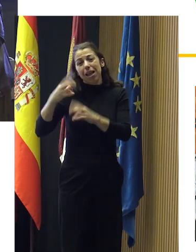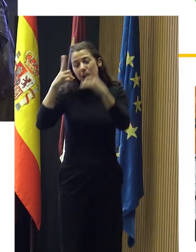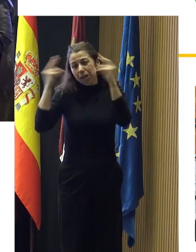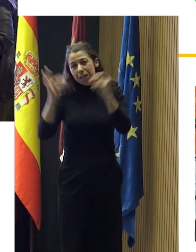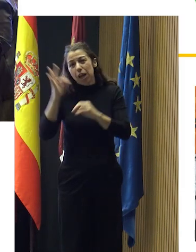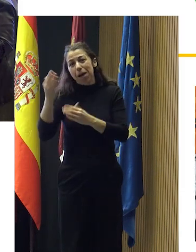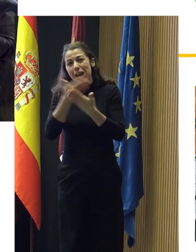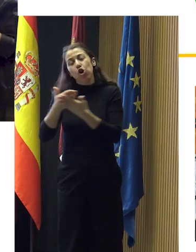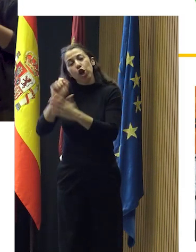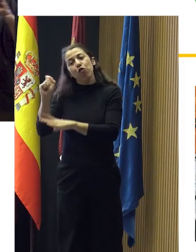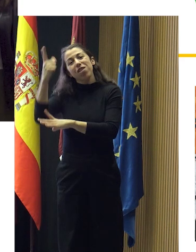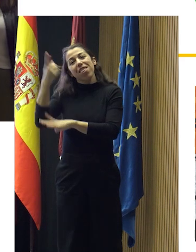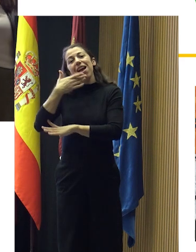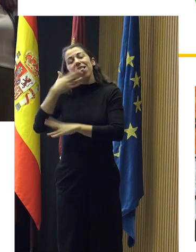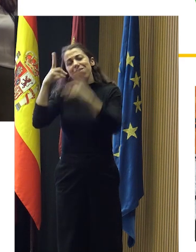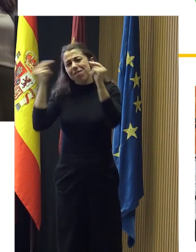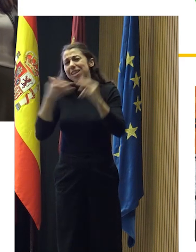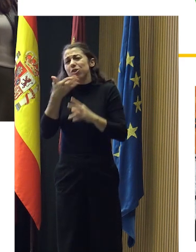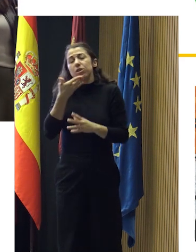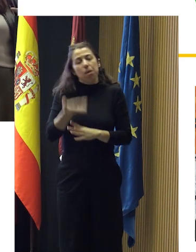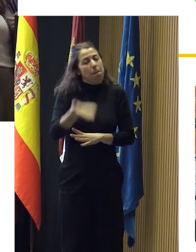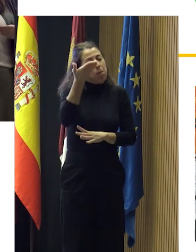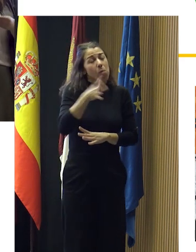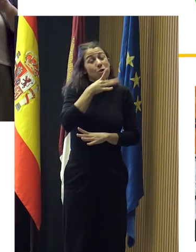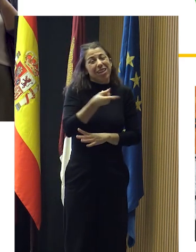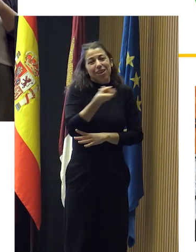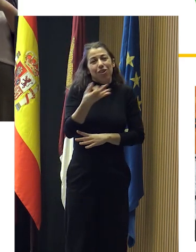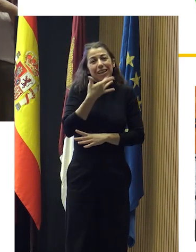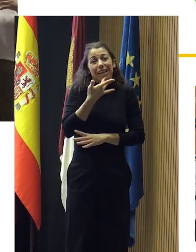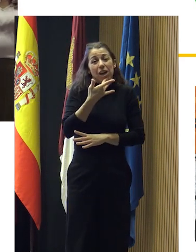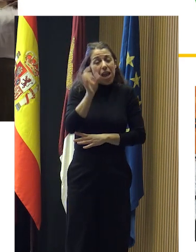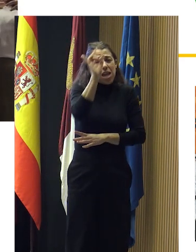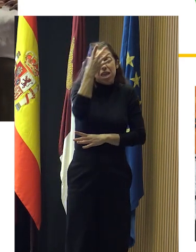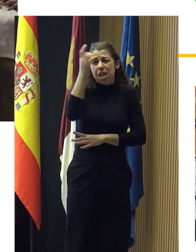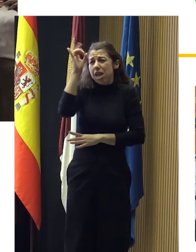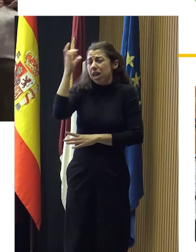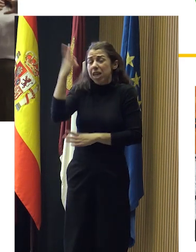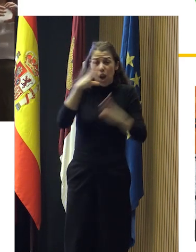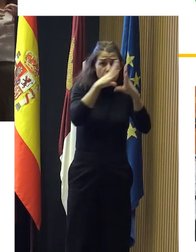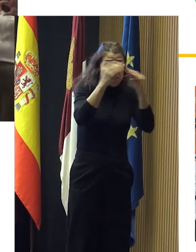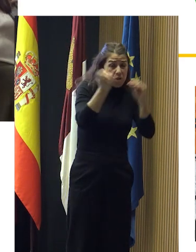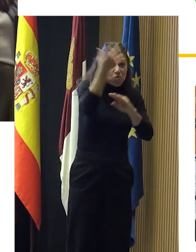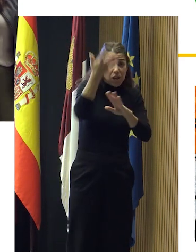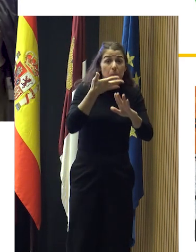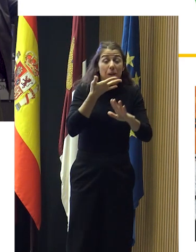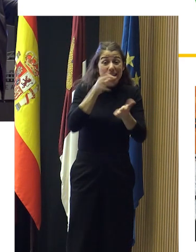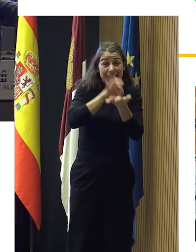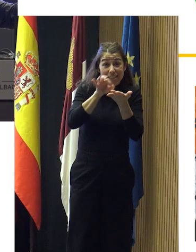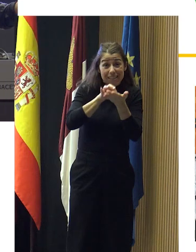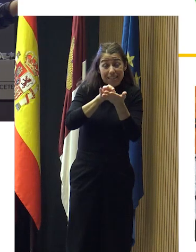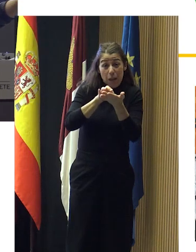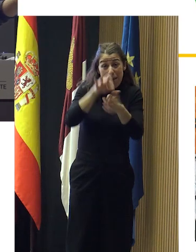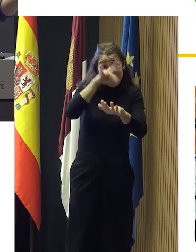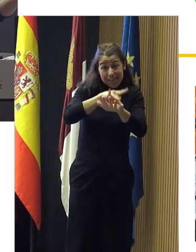Enfermería. Y esto es imprescindible, porque necesitamos tener unas ideas que surjan de la universidad, pero que el sistema sanitario